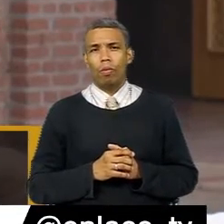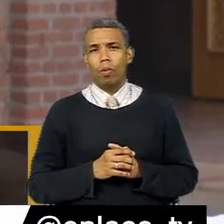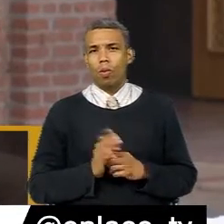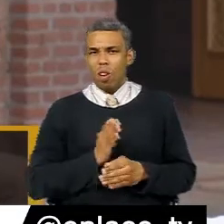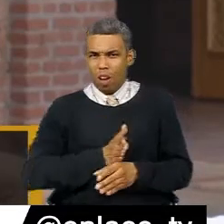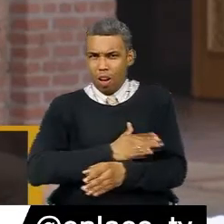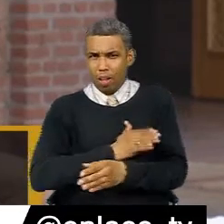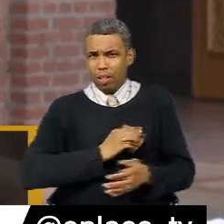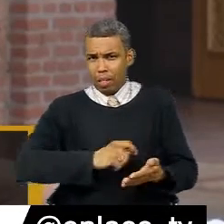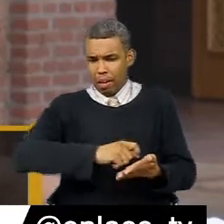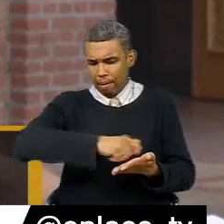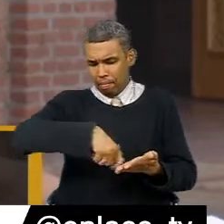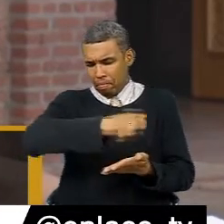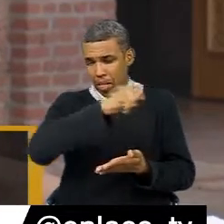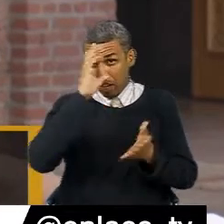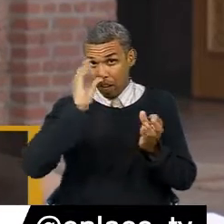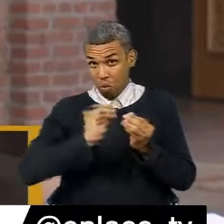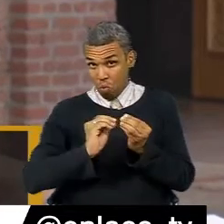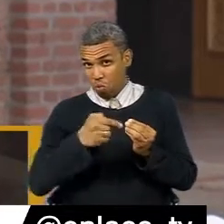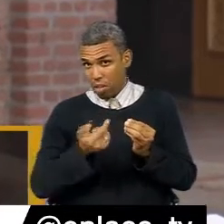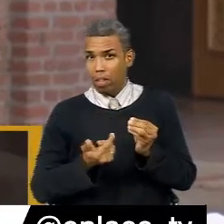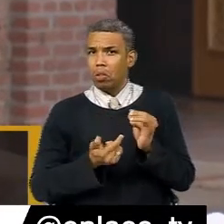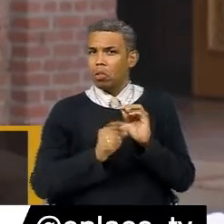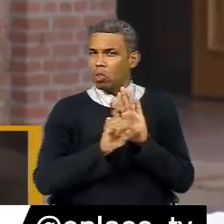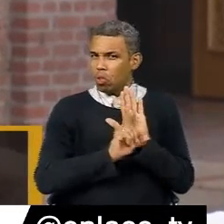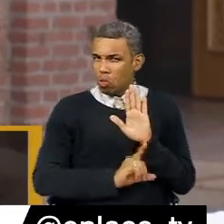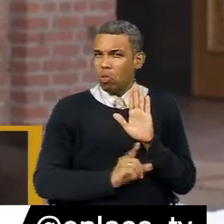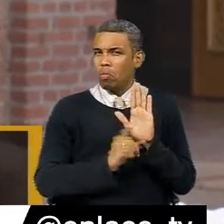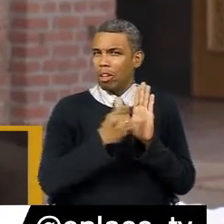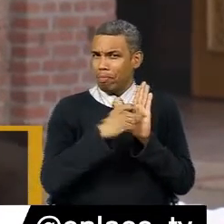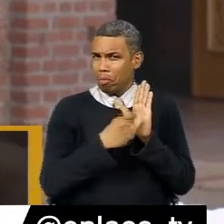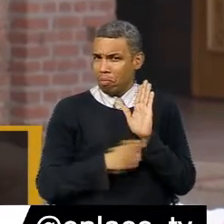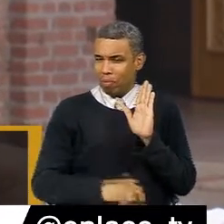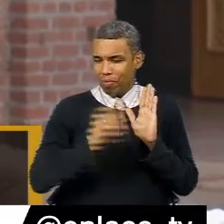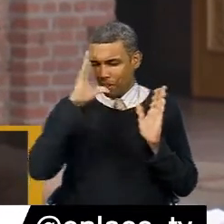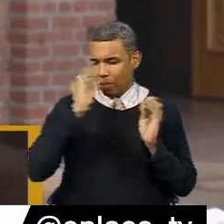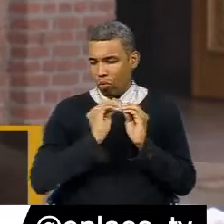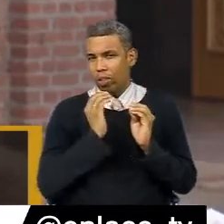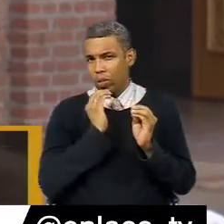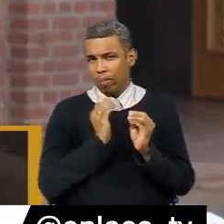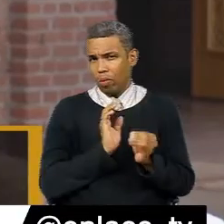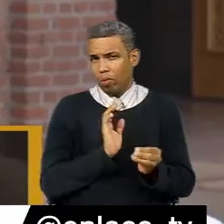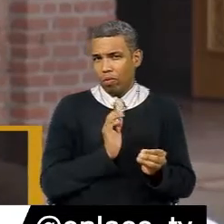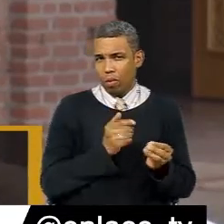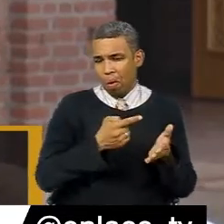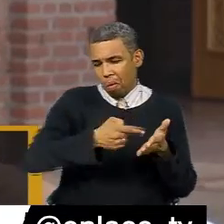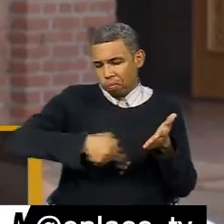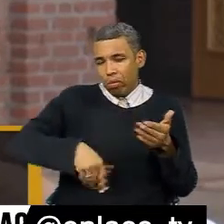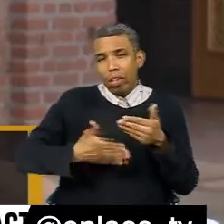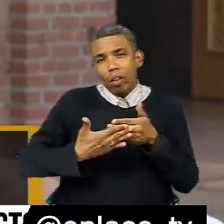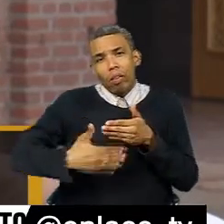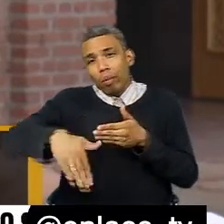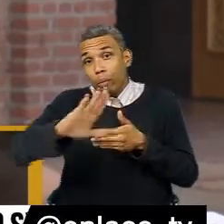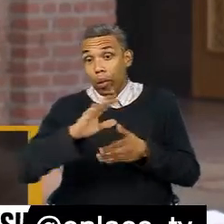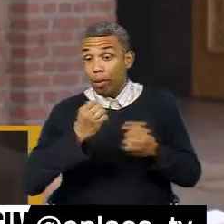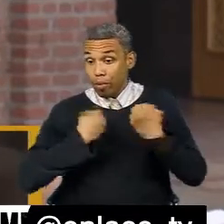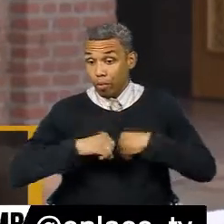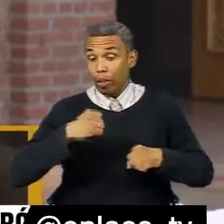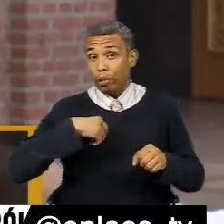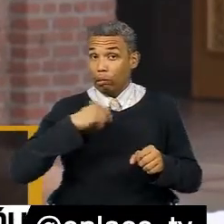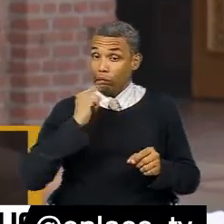es un posconflicto llevadero y sin mucho sobresalto. Ahora, si es un posconflicto donde